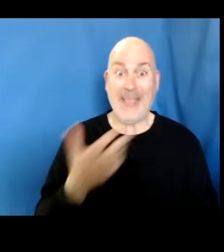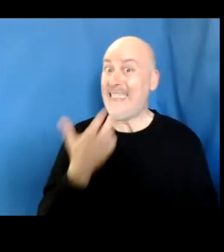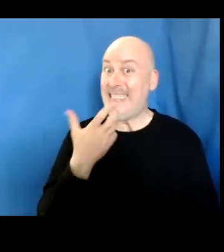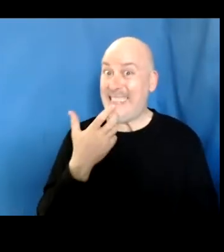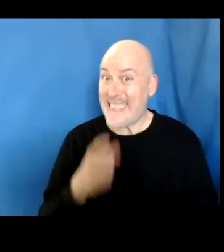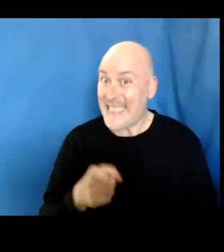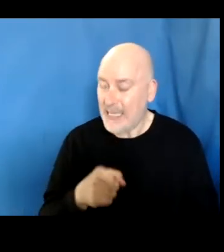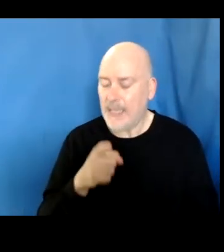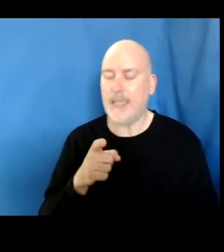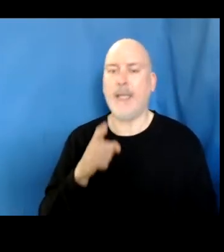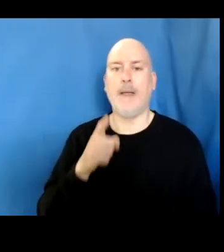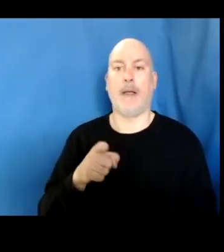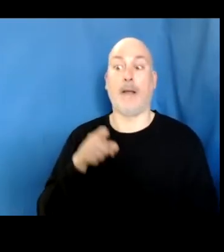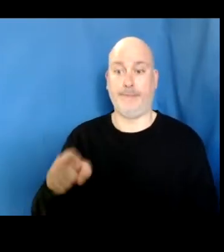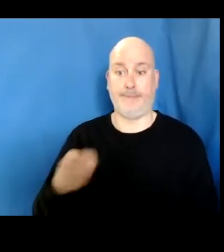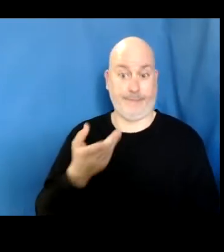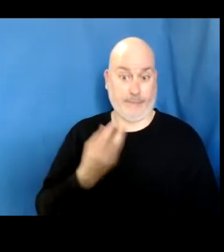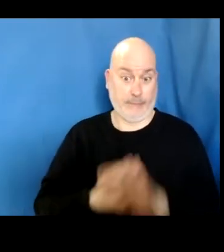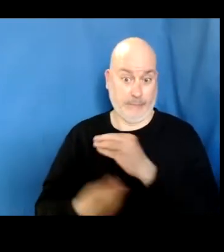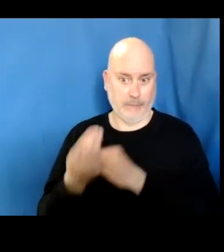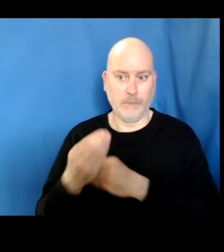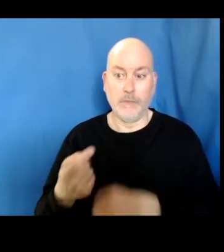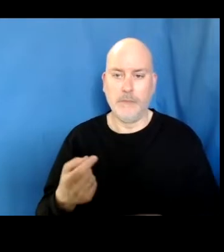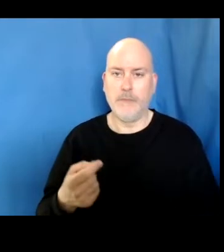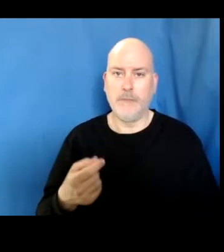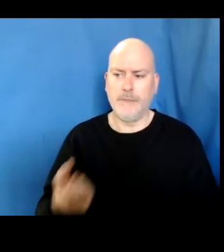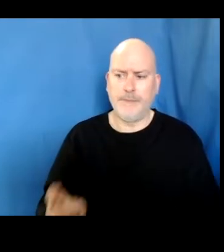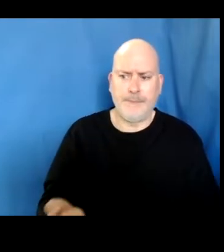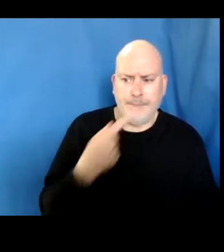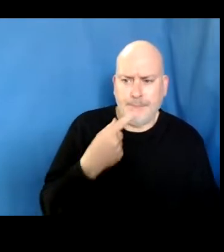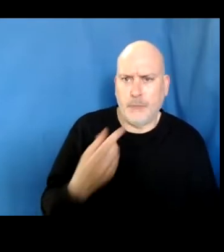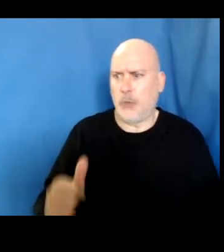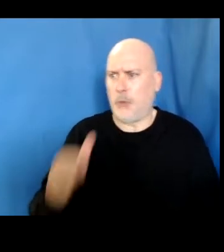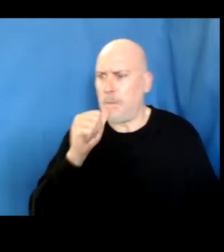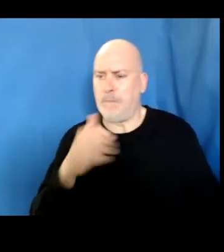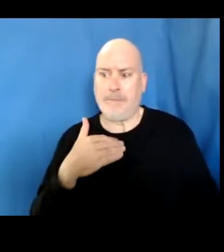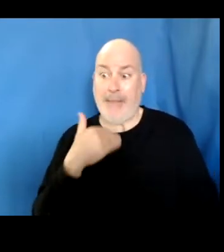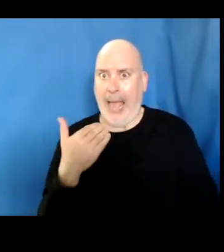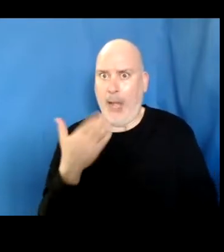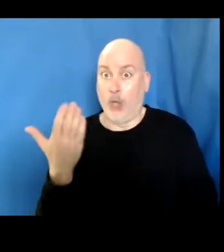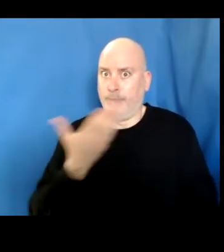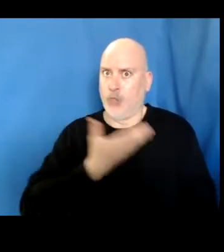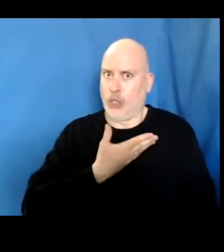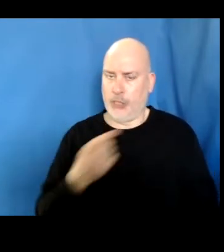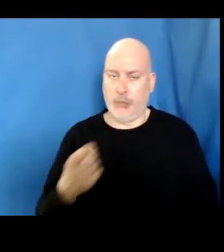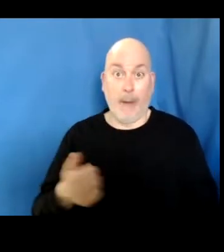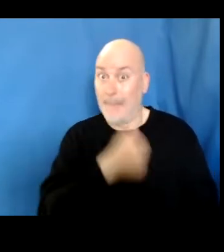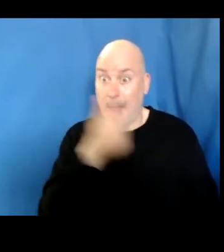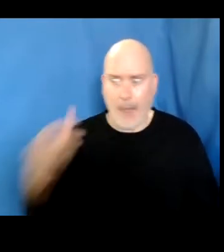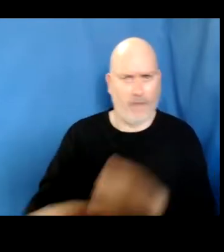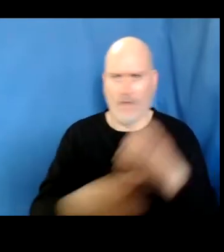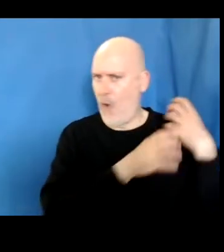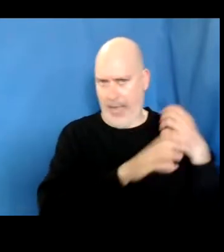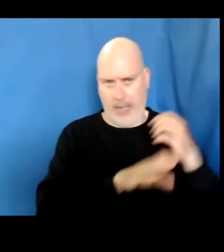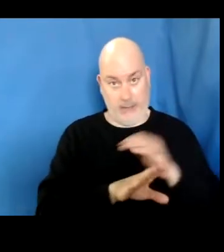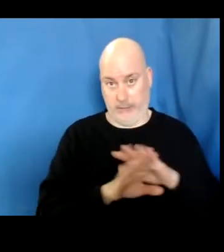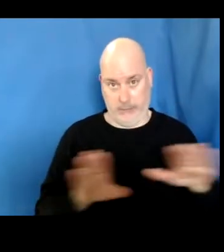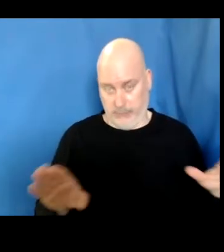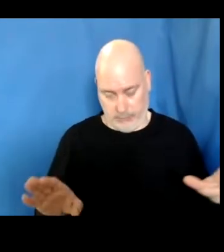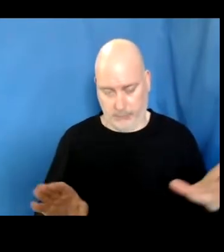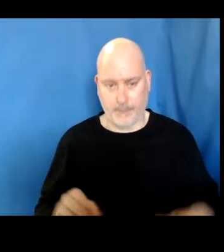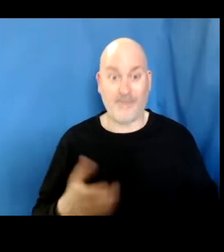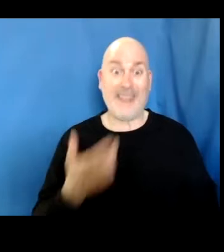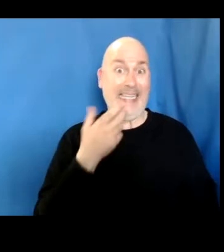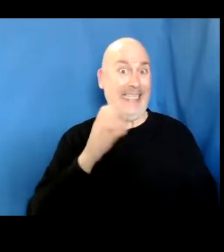se ha tomado una sustancia potencialmente tóxica? En primer lugar, retirar el tóxico. Si ha